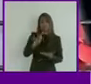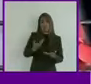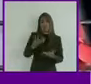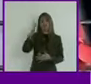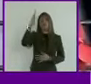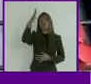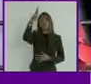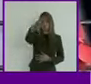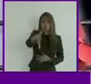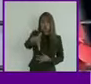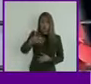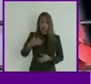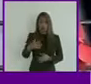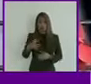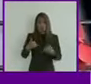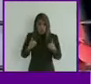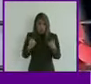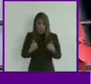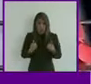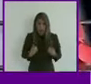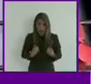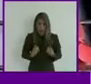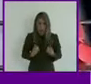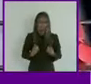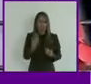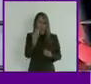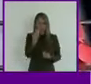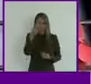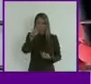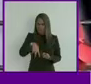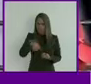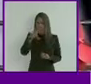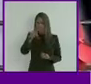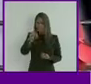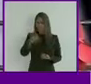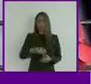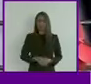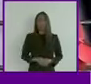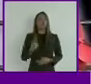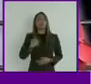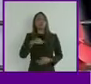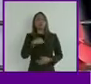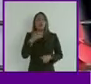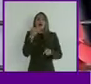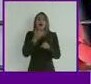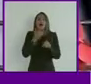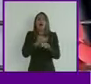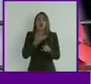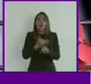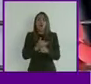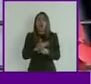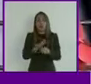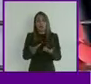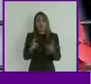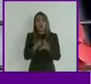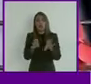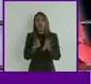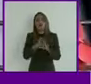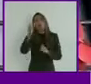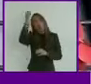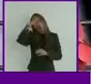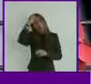México somos los jóvenes, cuando obviamente no es así. Nosotros somos el presente al dar nuestras